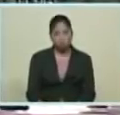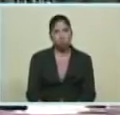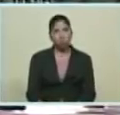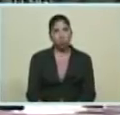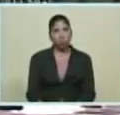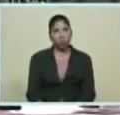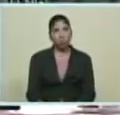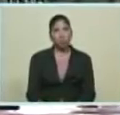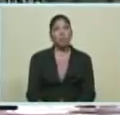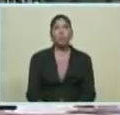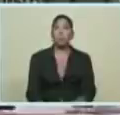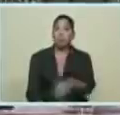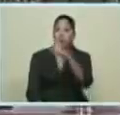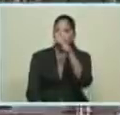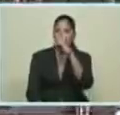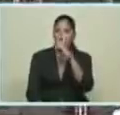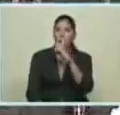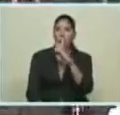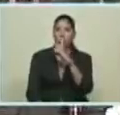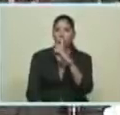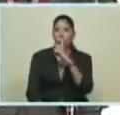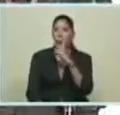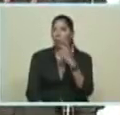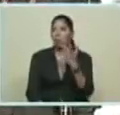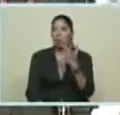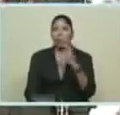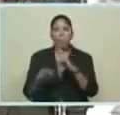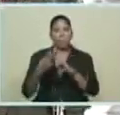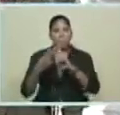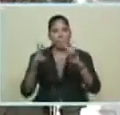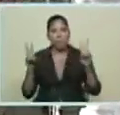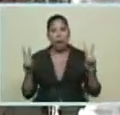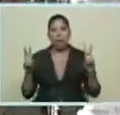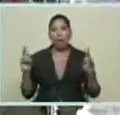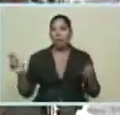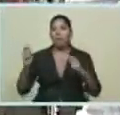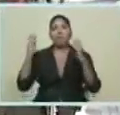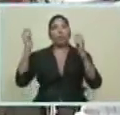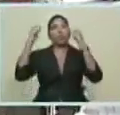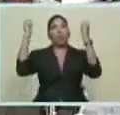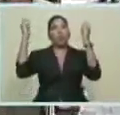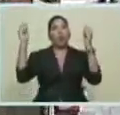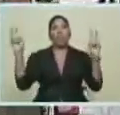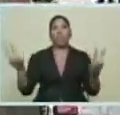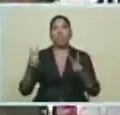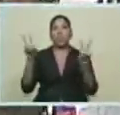Fue un año de victoria frente a la paz, frente a la violencia. Fue un año de victoria de la paz.